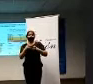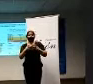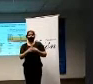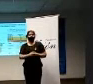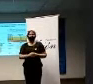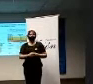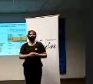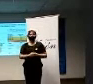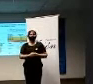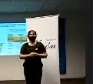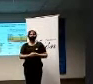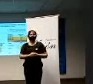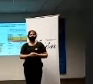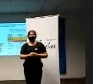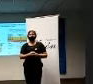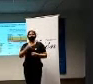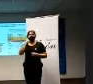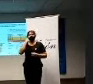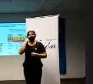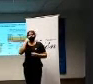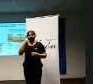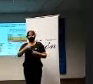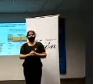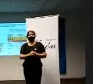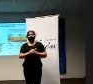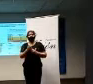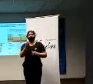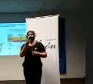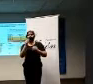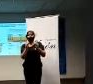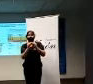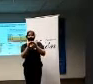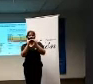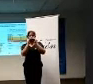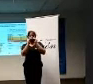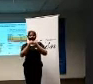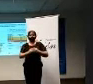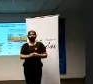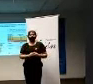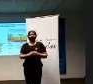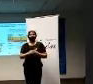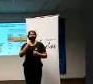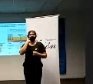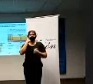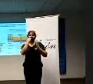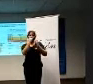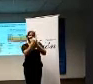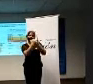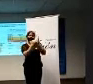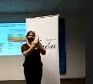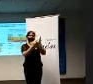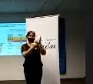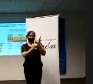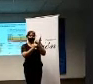y es el que pertenece al departamento de Cordillera, que es el distrito Valenzuela, y el departamento Misiones, que es